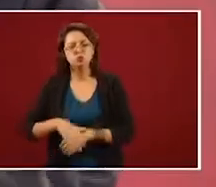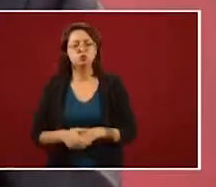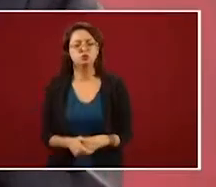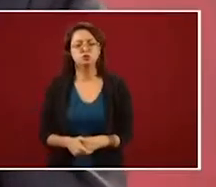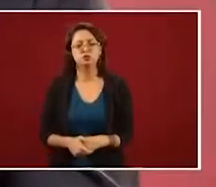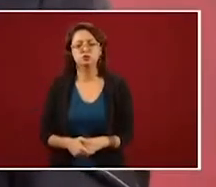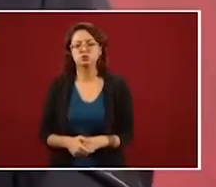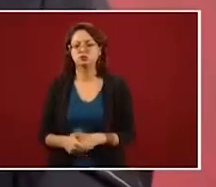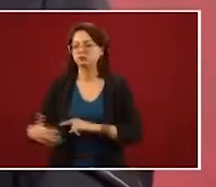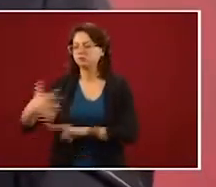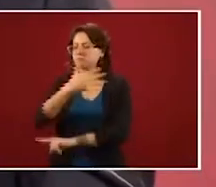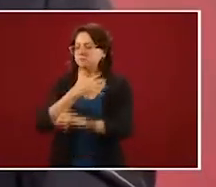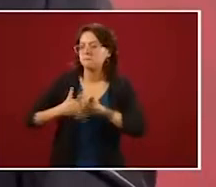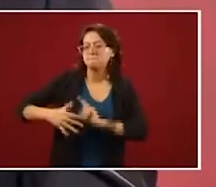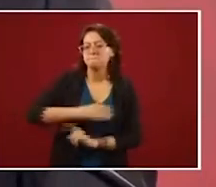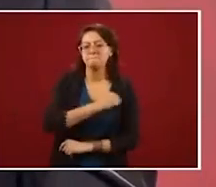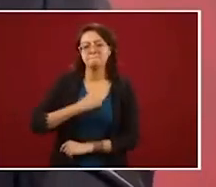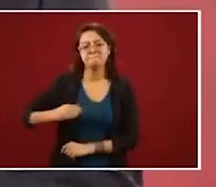haya bienestar.